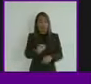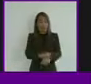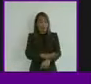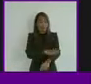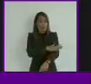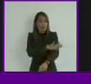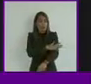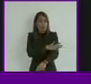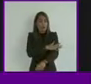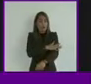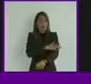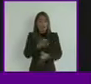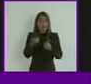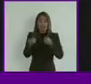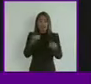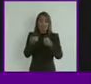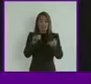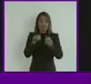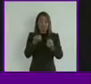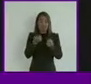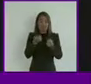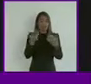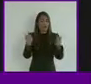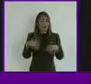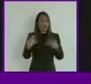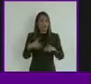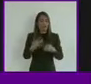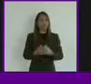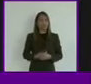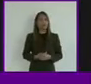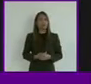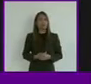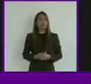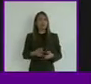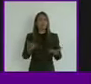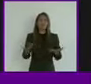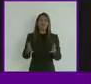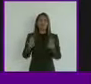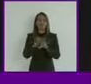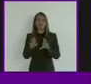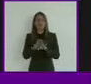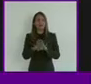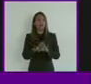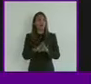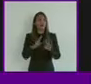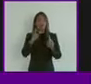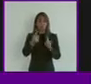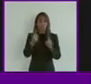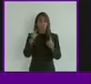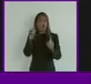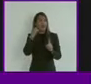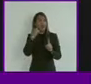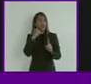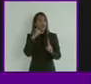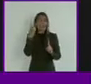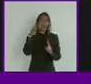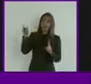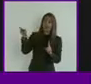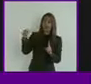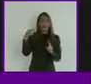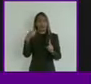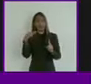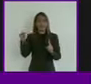Maya, que tú no te alcanzamos a ver, pero atrás o de frente, no sé cómo explicarlo, traes porra, porque por ahí veo que volteas, ¿no?